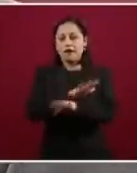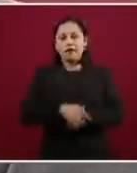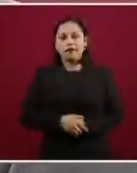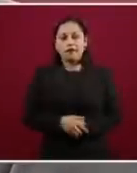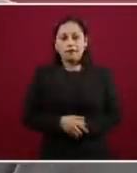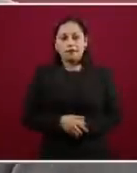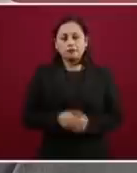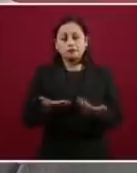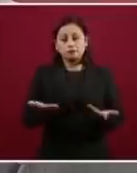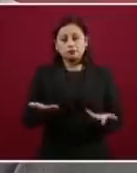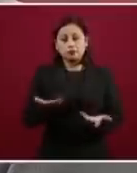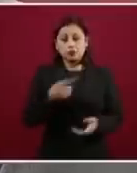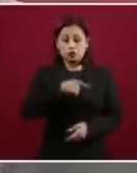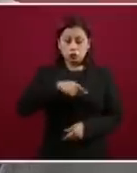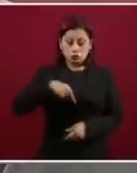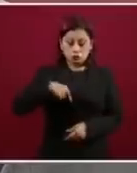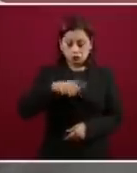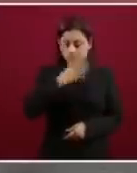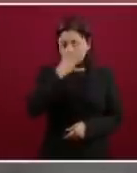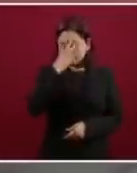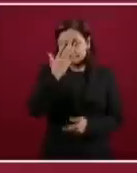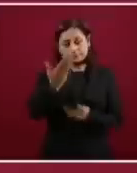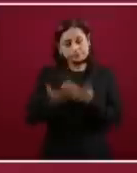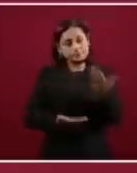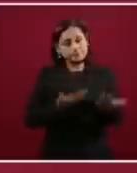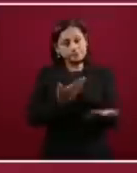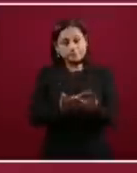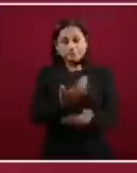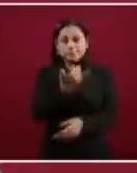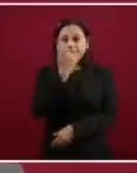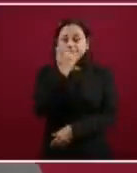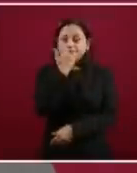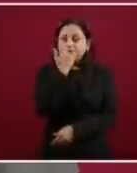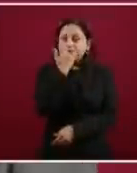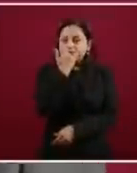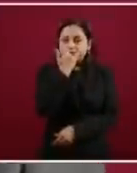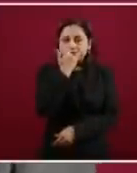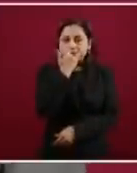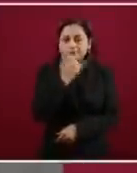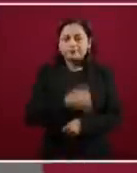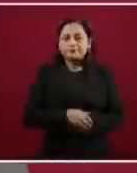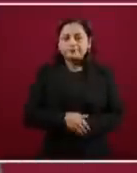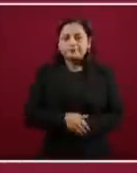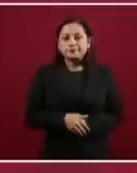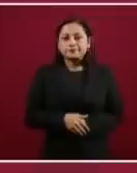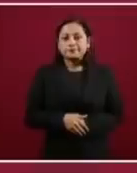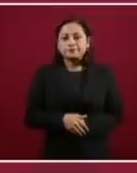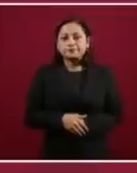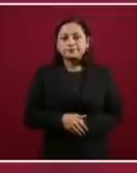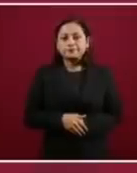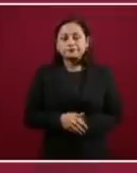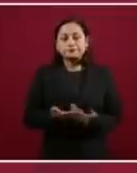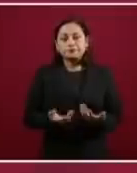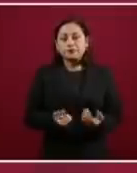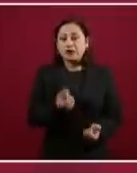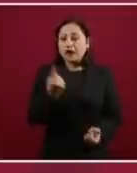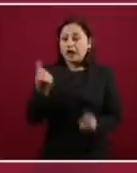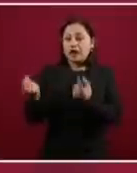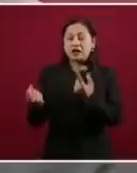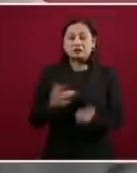ofrecemos disculpas por todas las molestias que la transformación